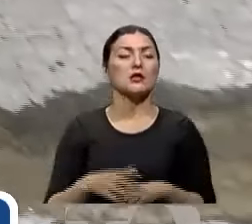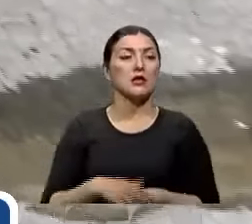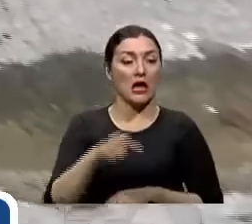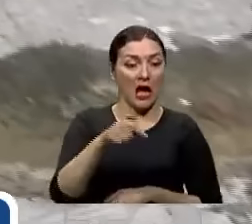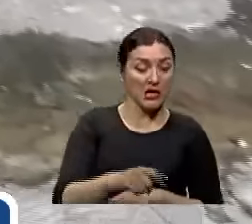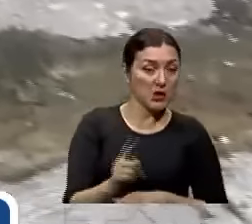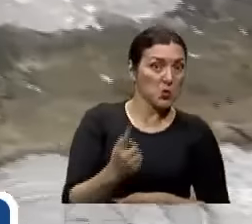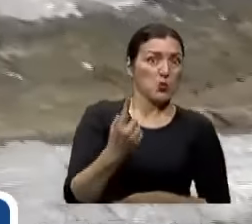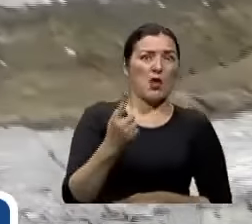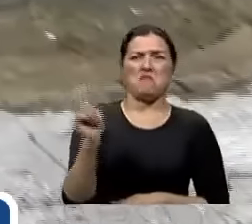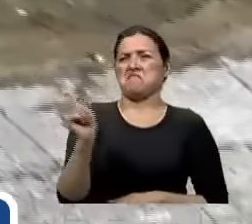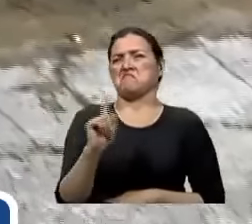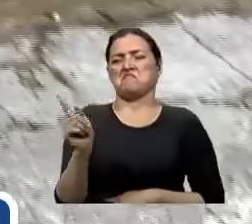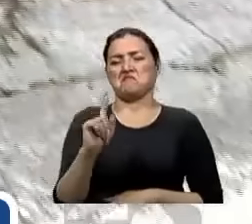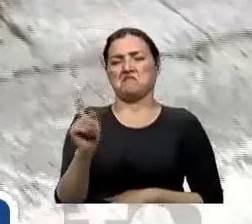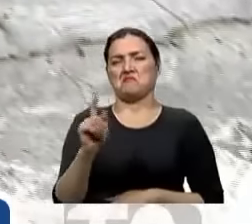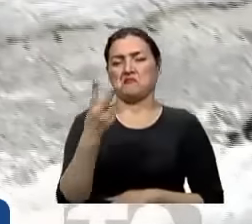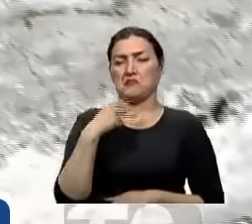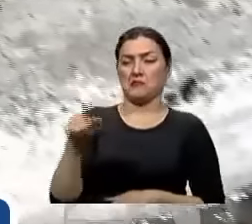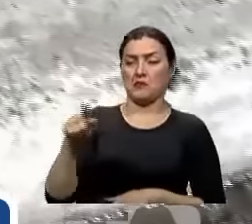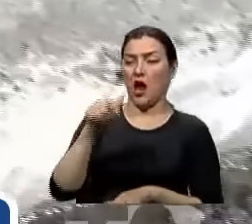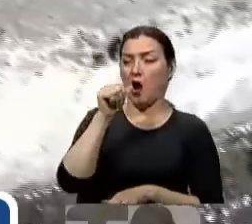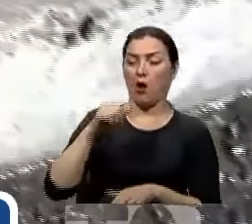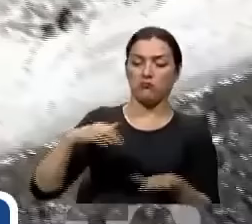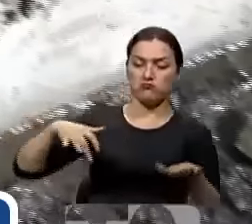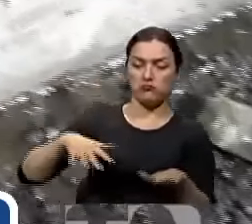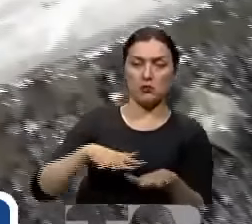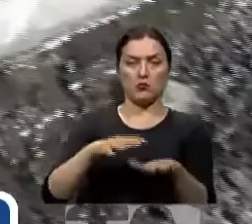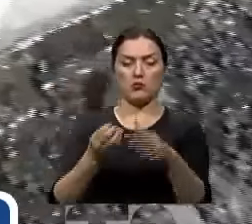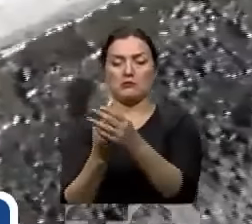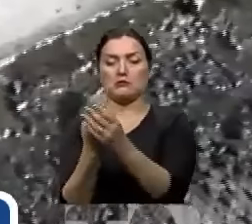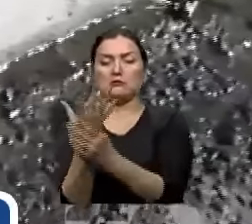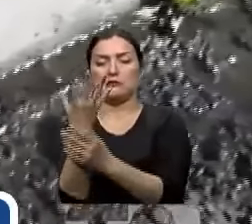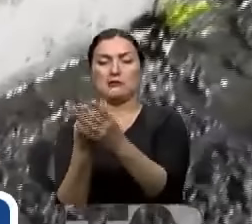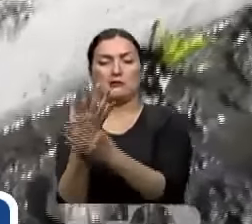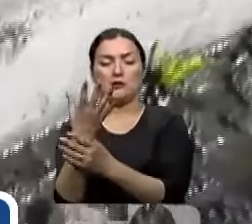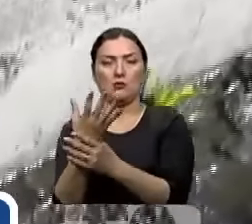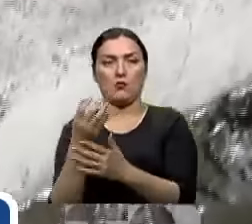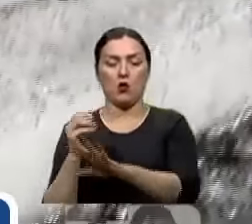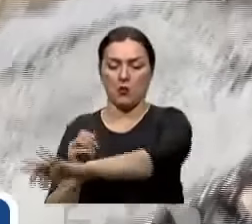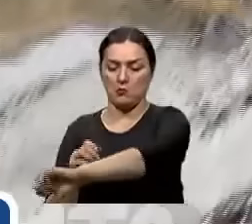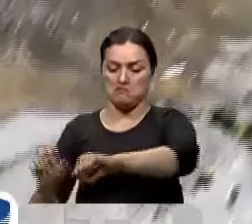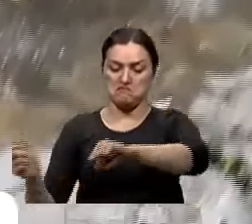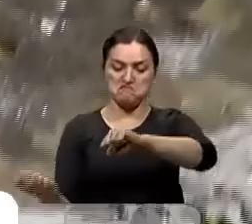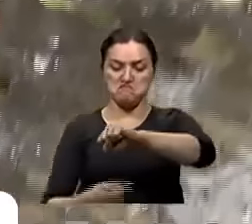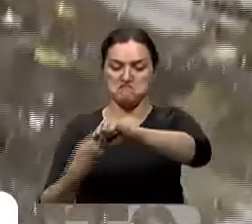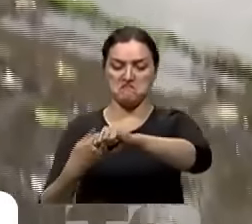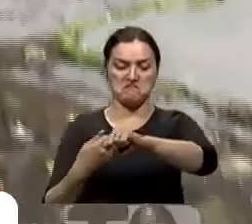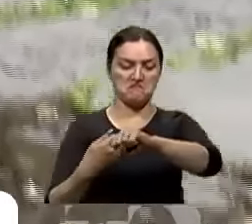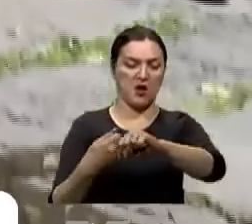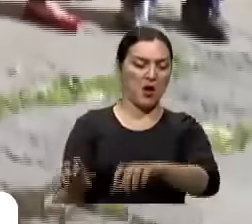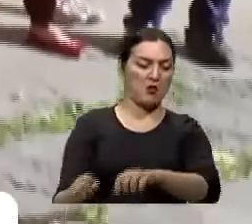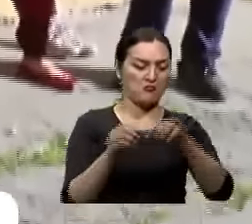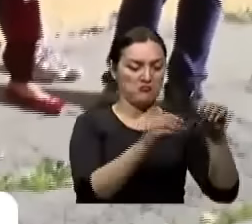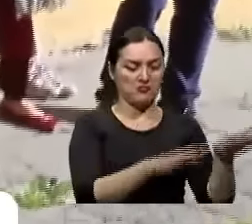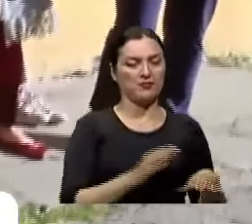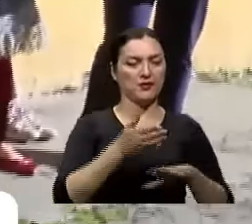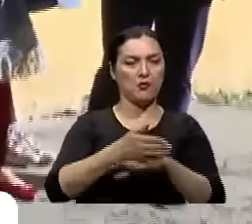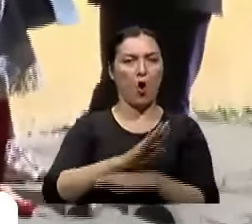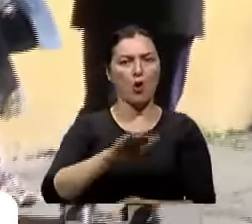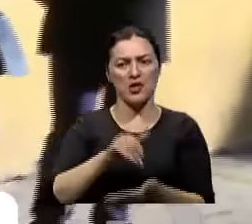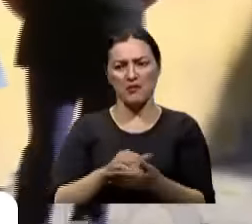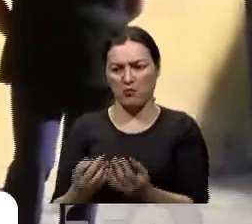aquí. Como usted ve por el agua, cómo ha crecido la hierba aquí, y uno se saca, pero vuelve a crecer. Y ya se ha llamado